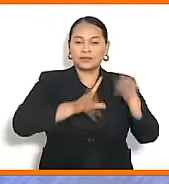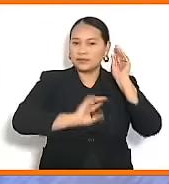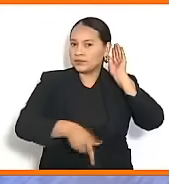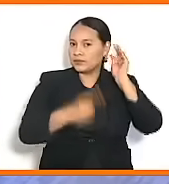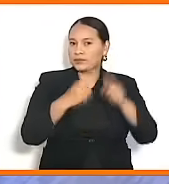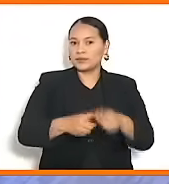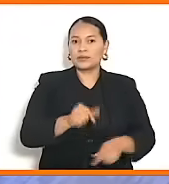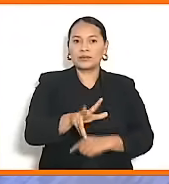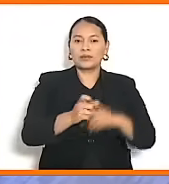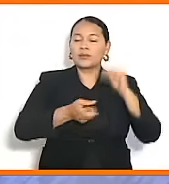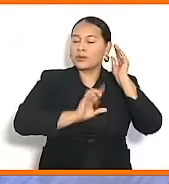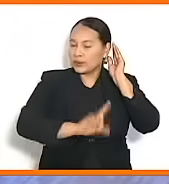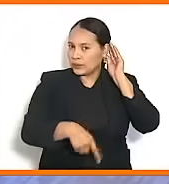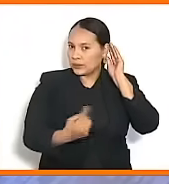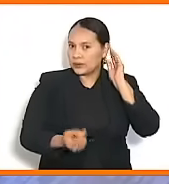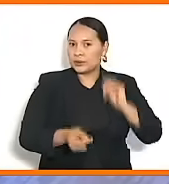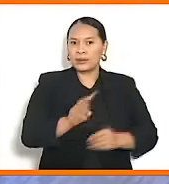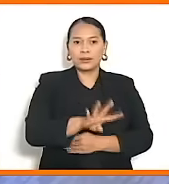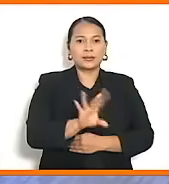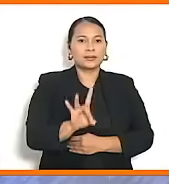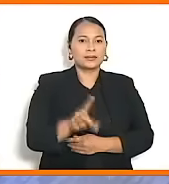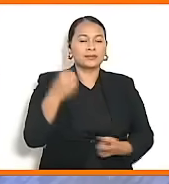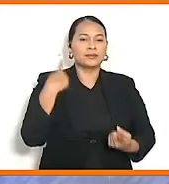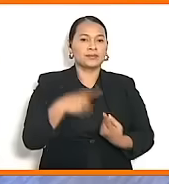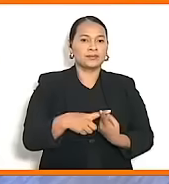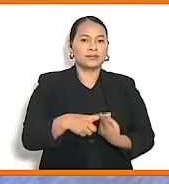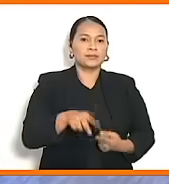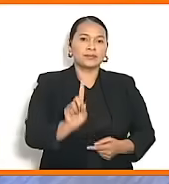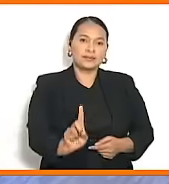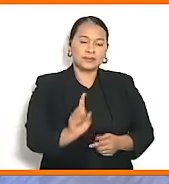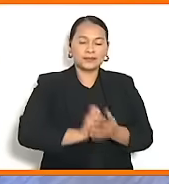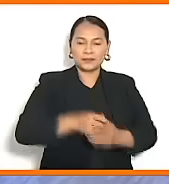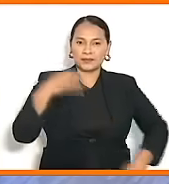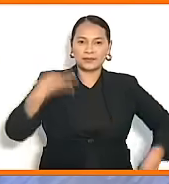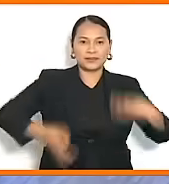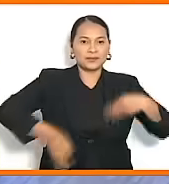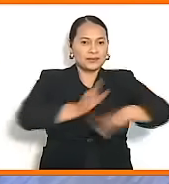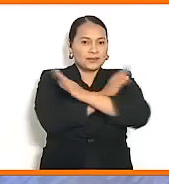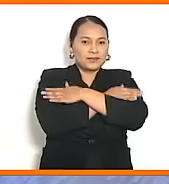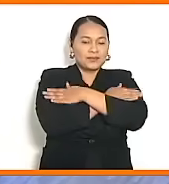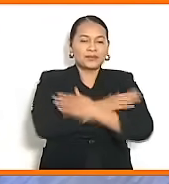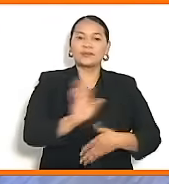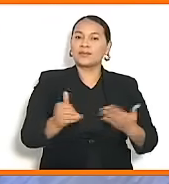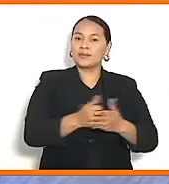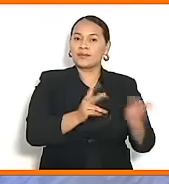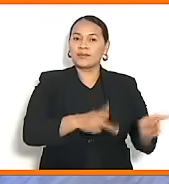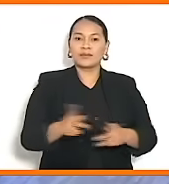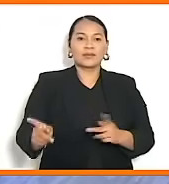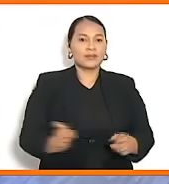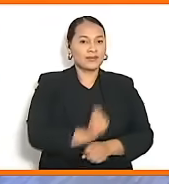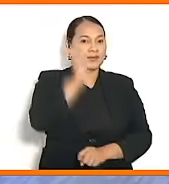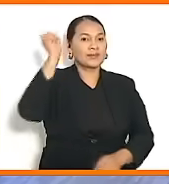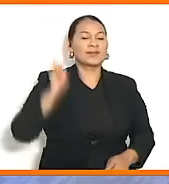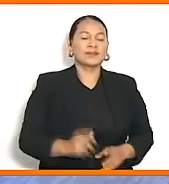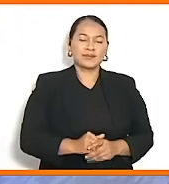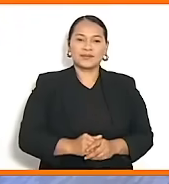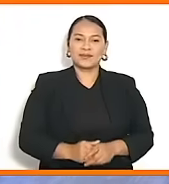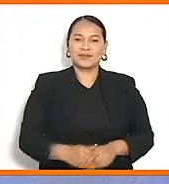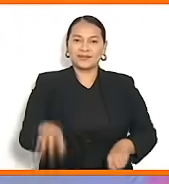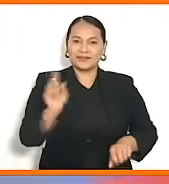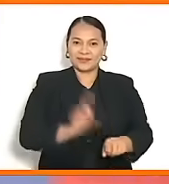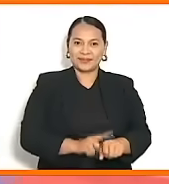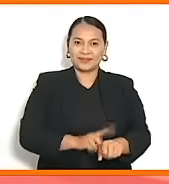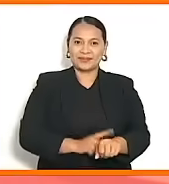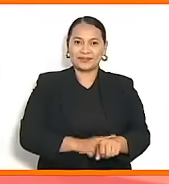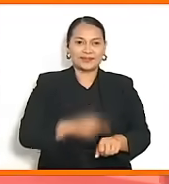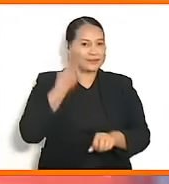MultiX, 3X. Para más 1, 48 más 1. Muchas felicidades a cada uno de nuestros ganadores. Es así como pasamos